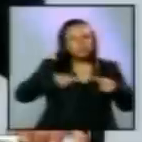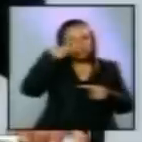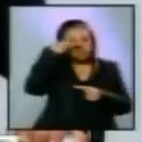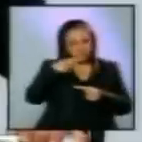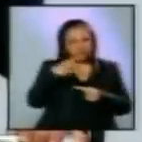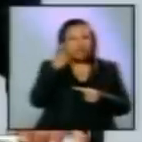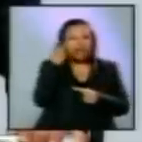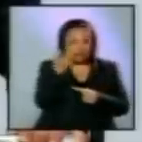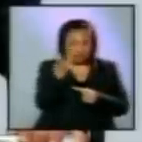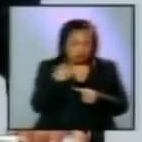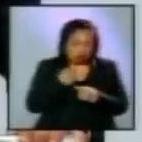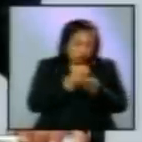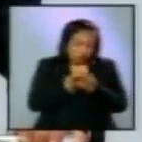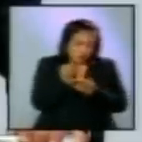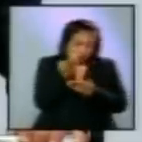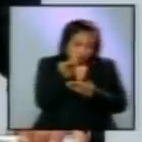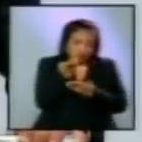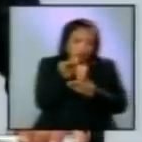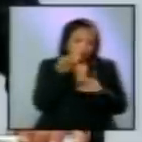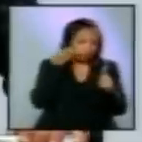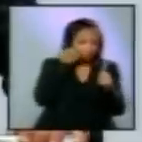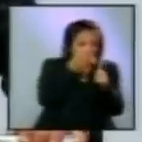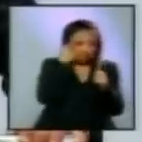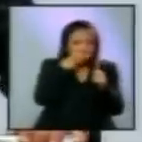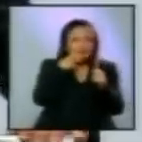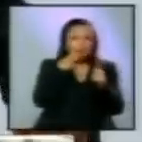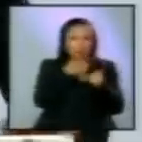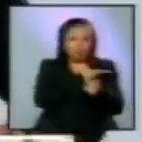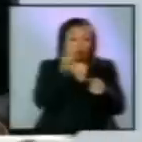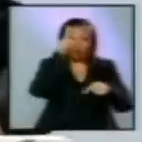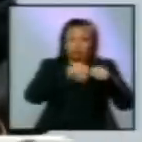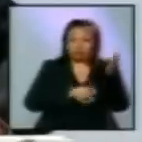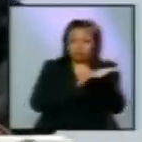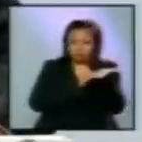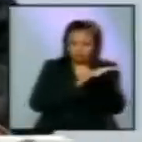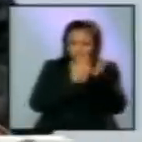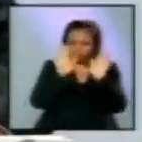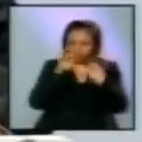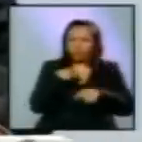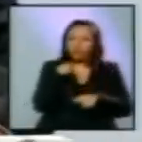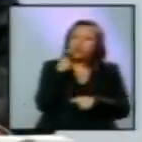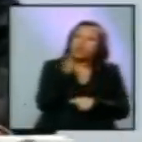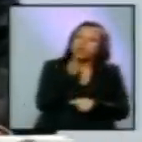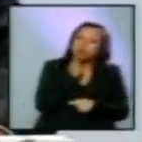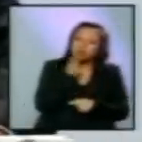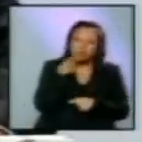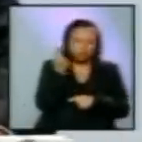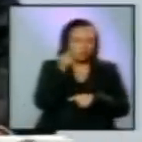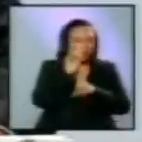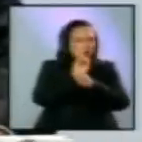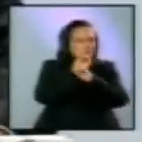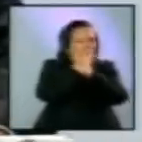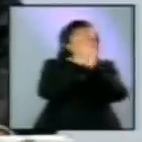justamente mi propuesta central para combatir la pobreza. Señor López Obrador, déjeme ser muy